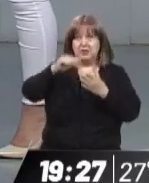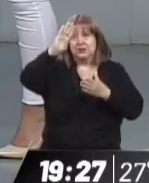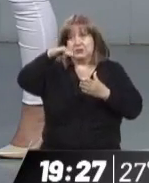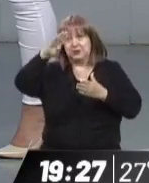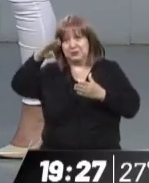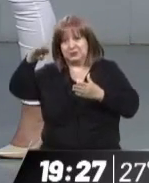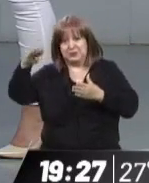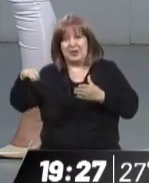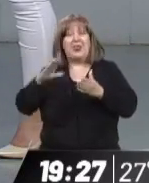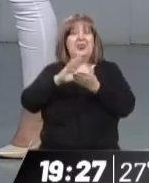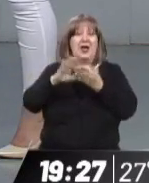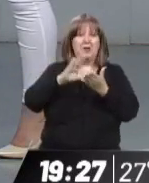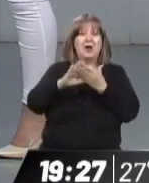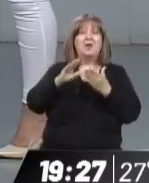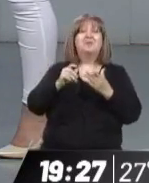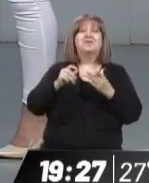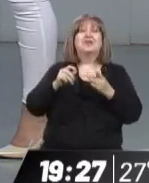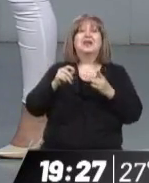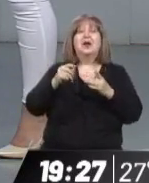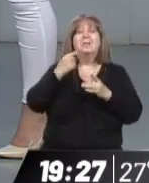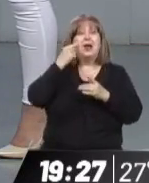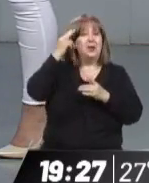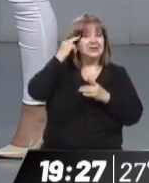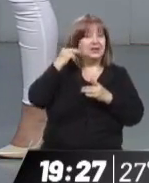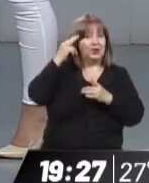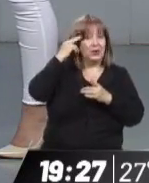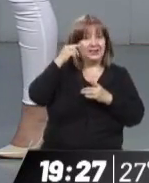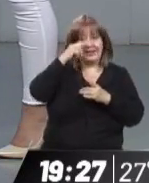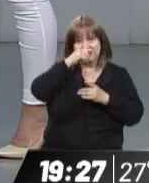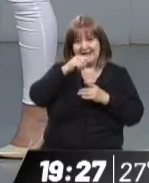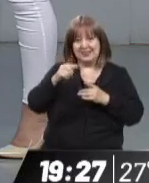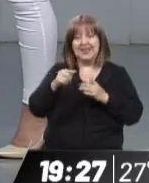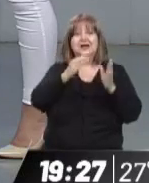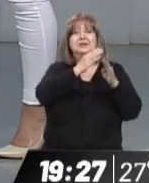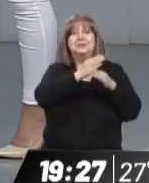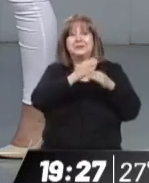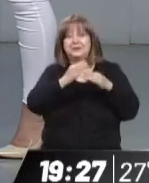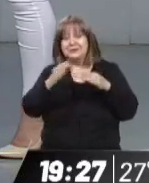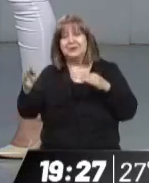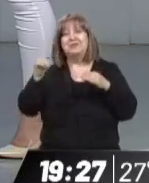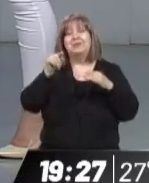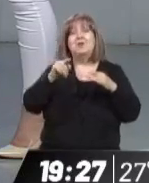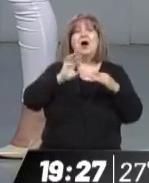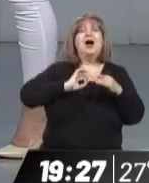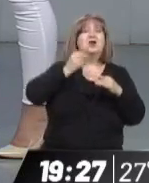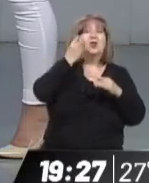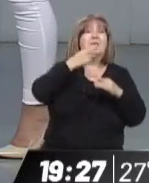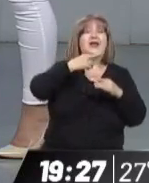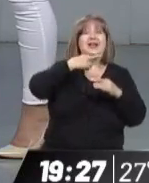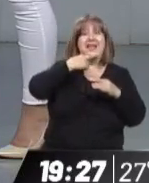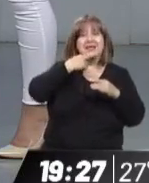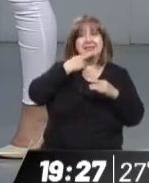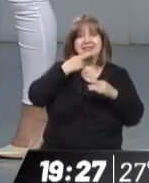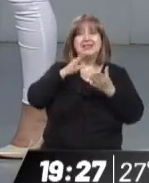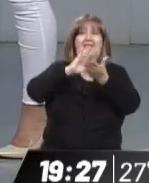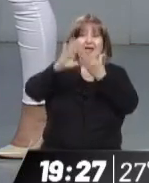que conocíamos en el 97, y vamos a con esto finalizar de esta cronología acerca del cóndor. En el 2017 se vuelve a esos